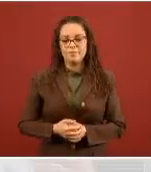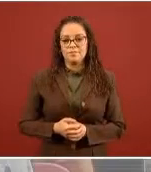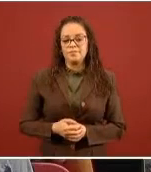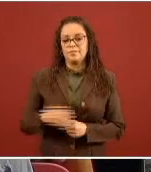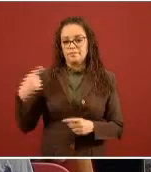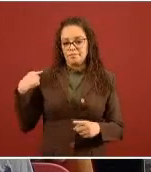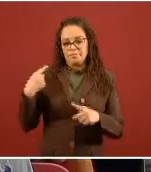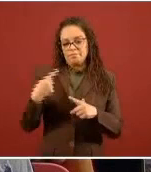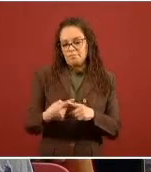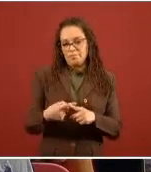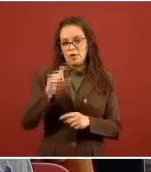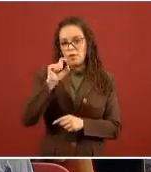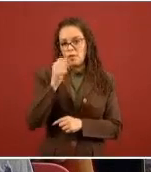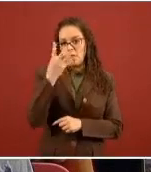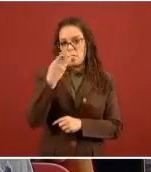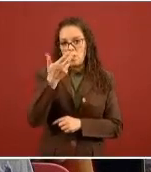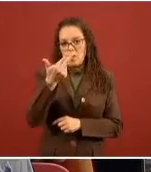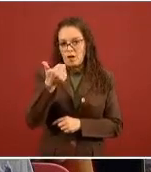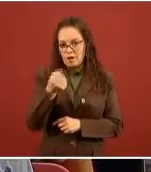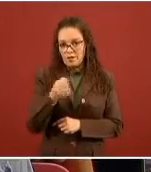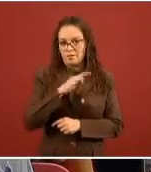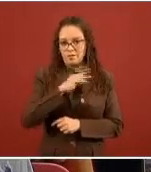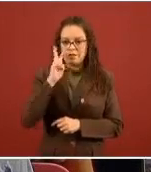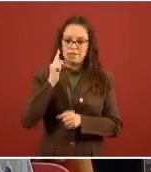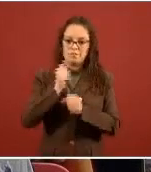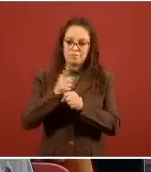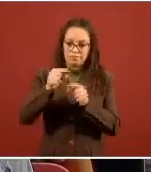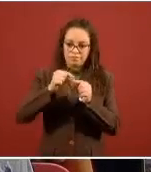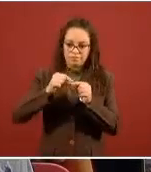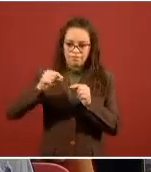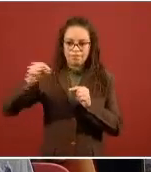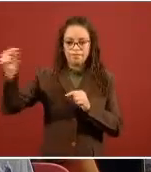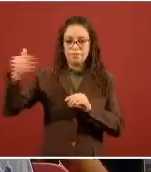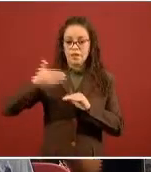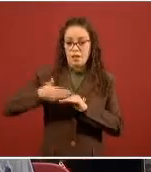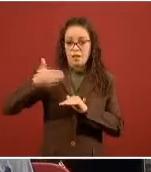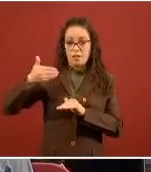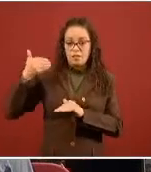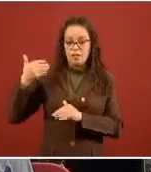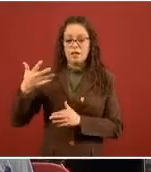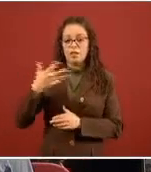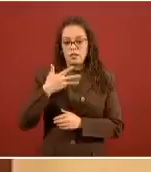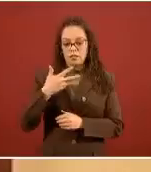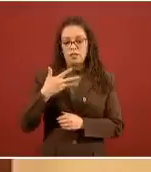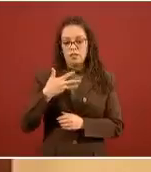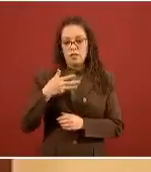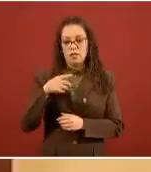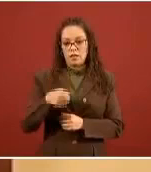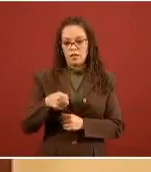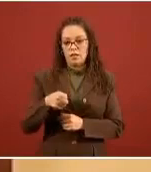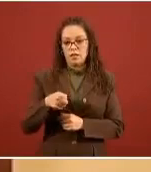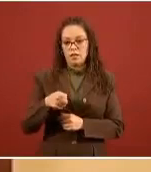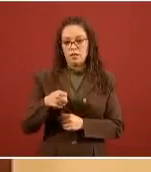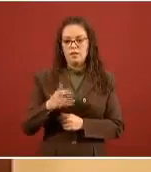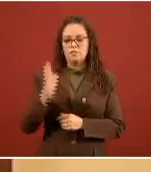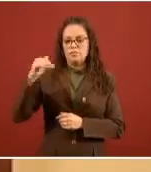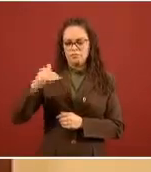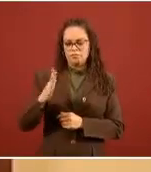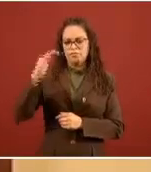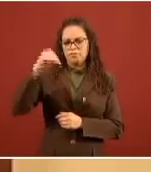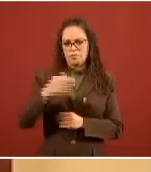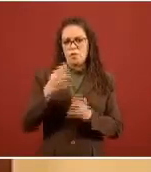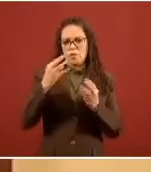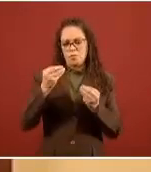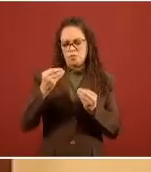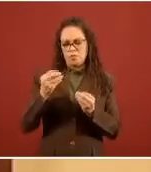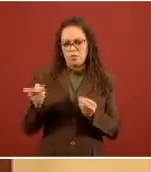últimas 24 horas. Como pueden ver en curvas previas, hemos tenido descensos e incrementos paulatinos. Bueno,